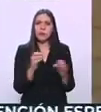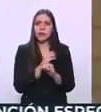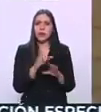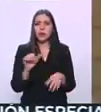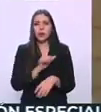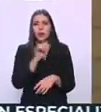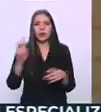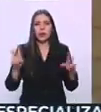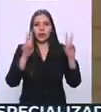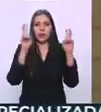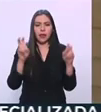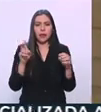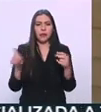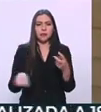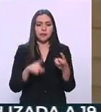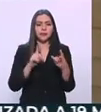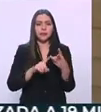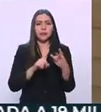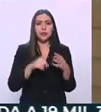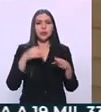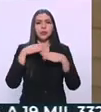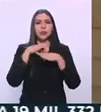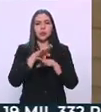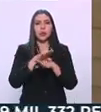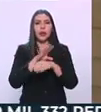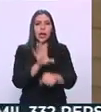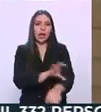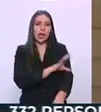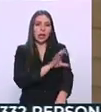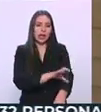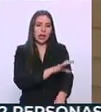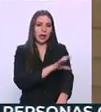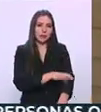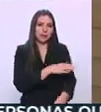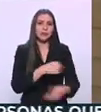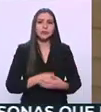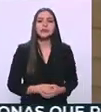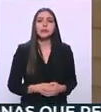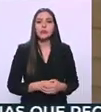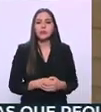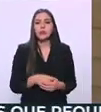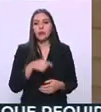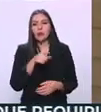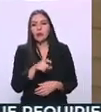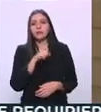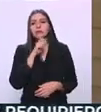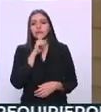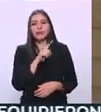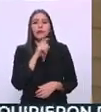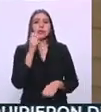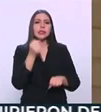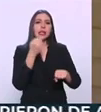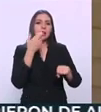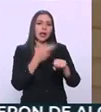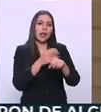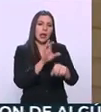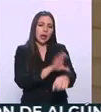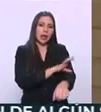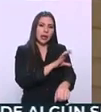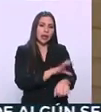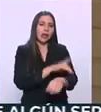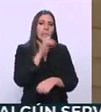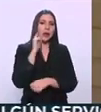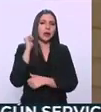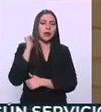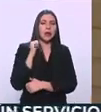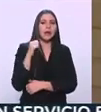eje, el de la energía. Y ahí, en colaboración muy estrecha y bajo el liderazgo de la Secretaría de Energía, de la secretaria Rocío